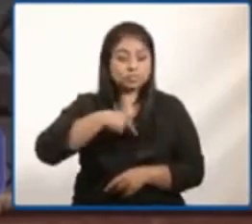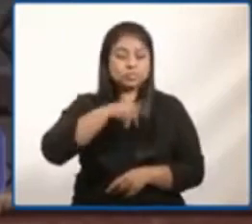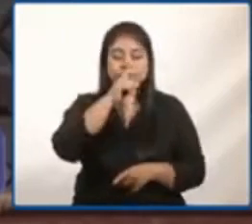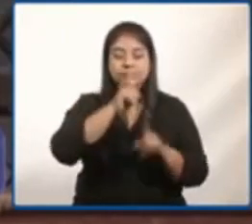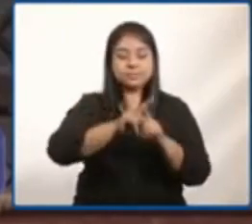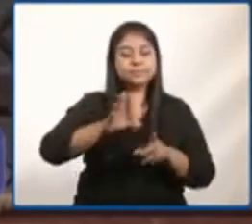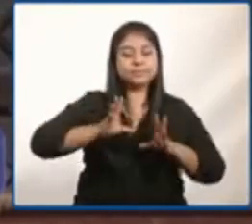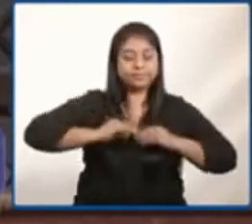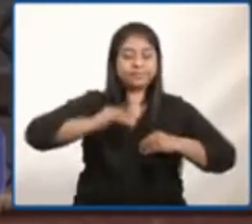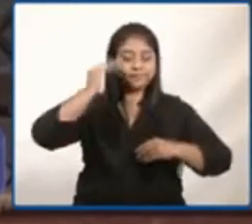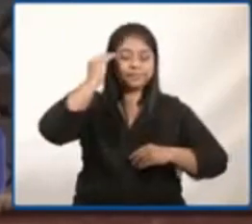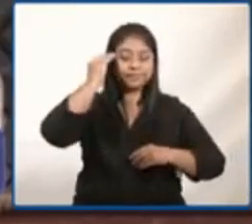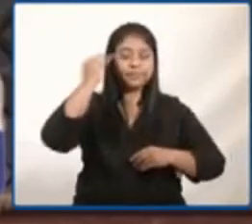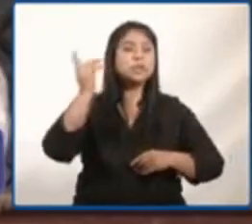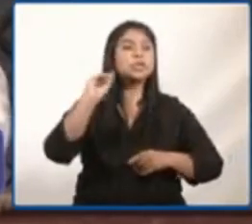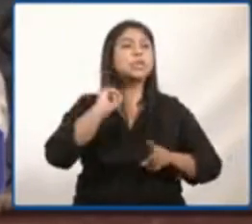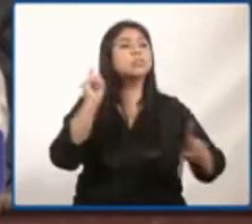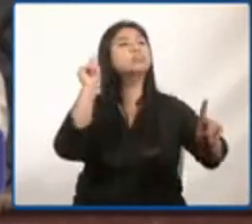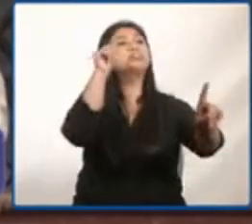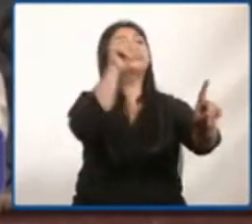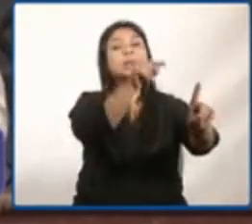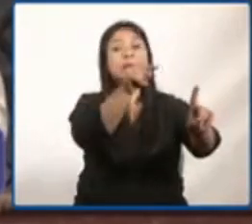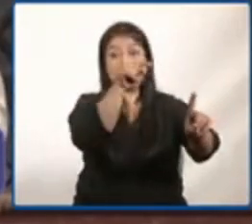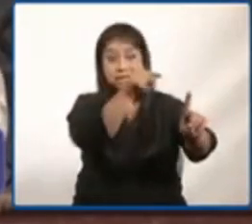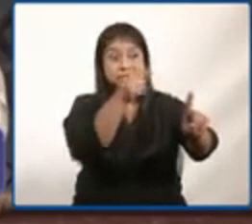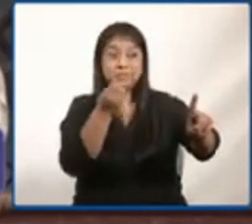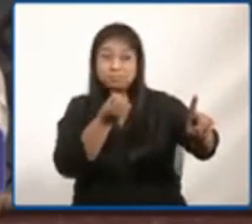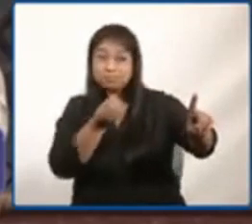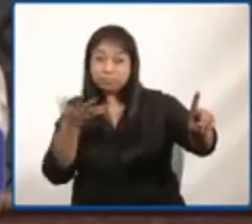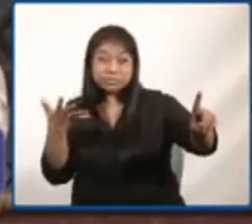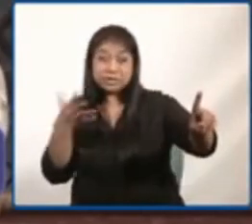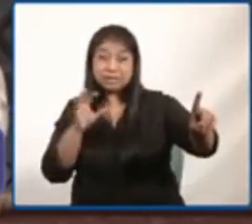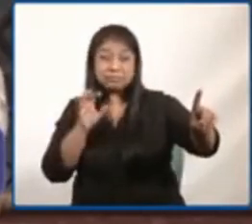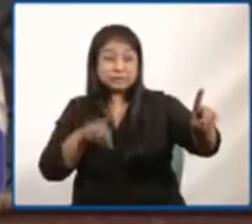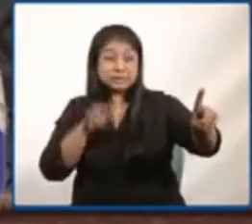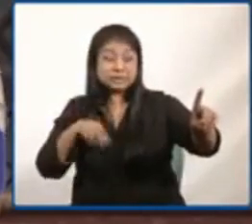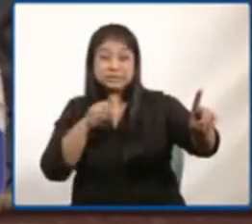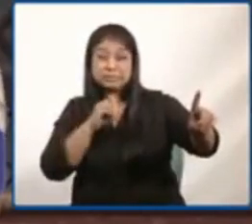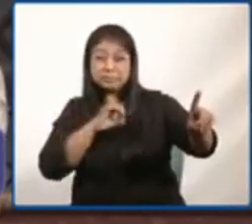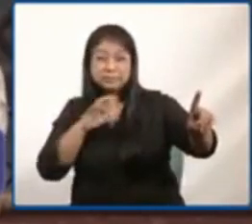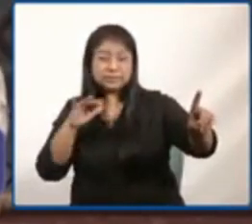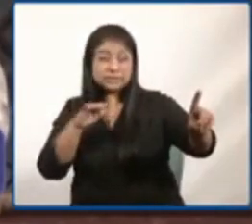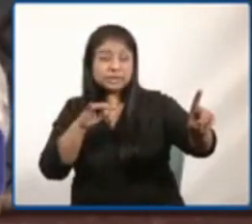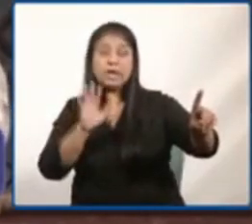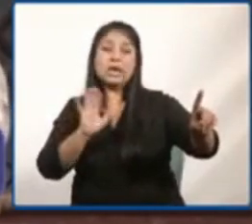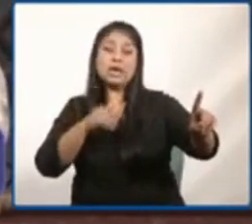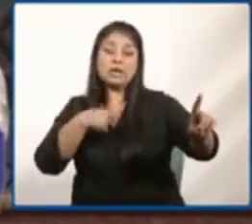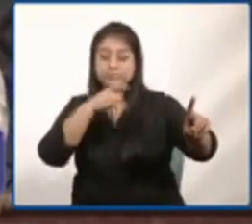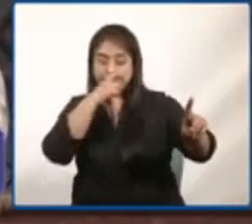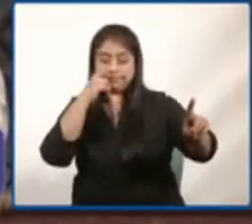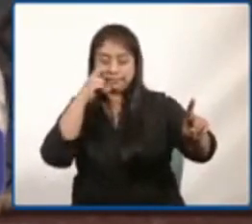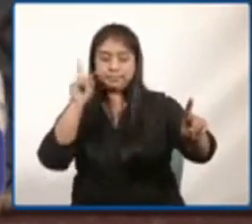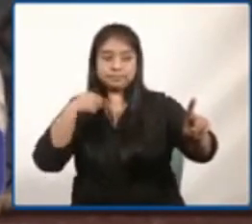conscientes del lugar a donde vamos, si existen muchas personas en ese lugar, debe no olvidarnos de utilizar siempre nuestra mascarilla y